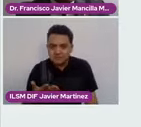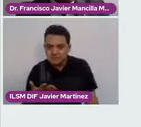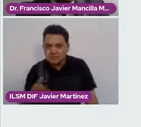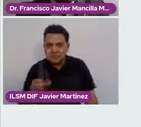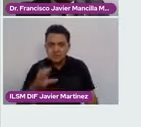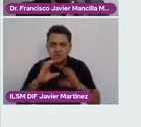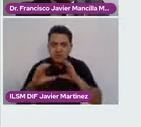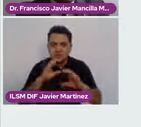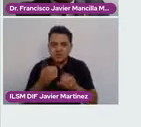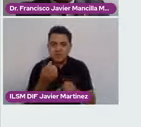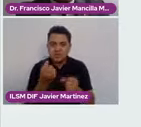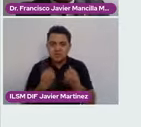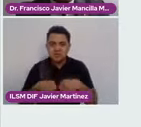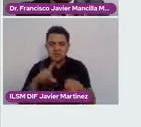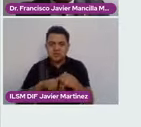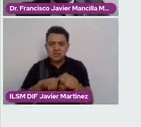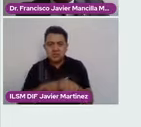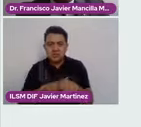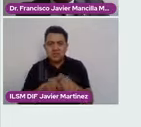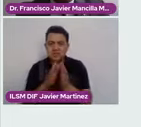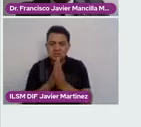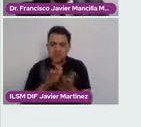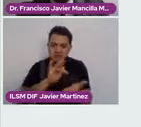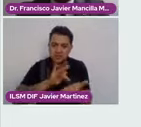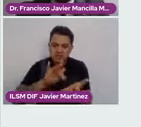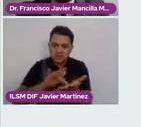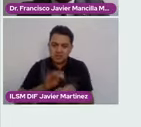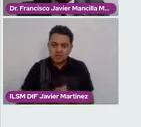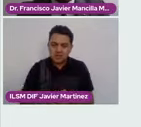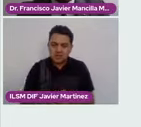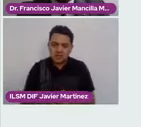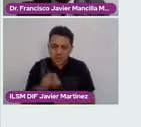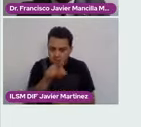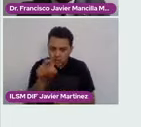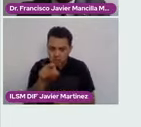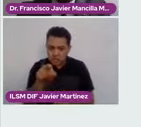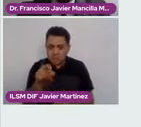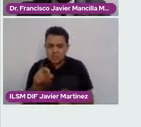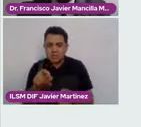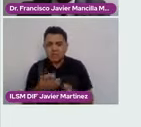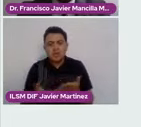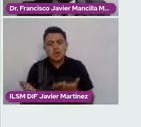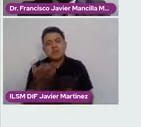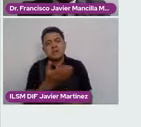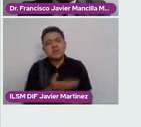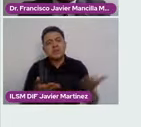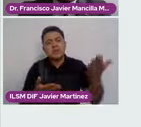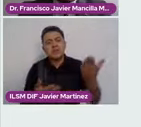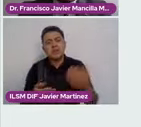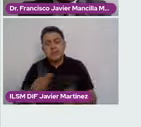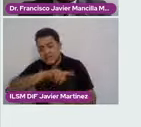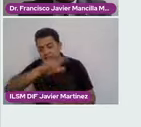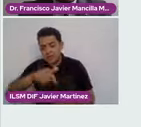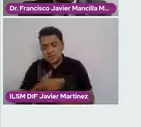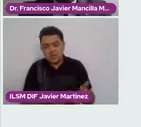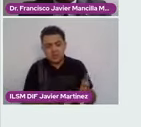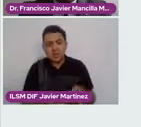comunicación social. Ajá. Si me apoyas, que salga usted de compartir y regrese usted a compartir pantalla. Es decir,